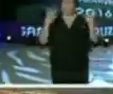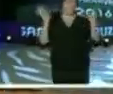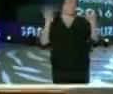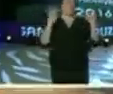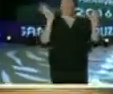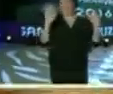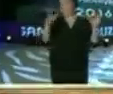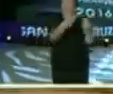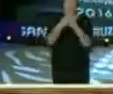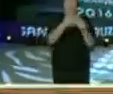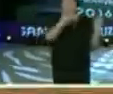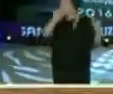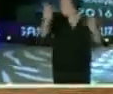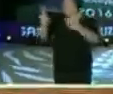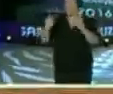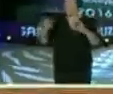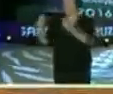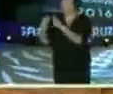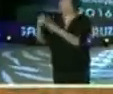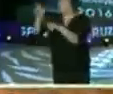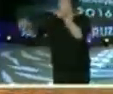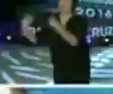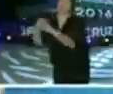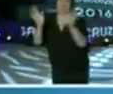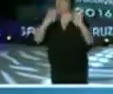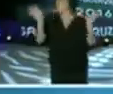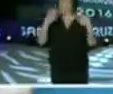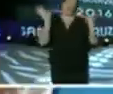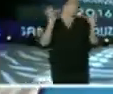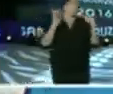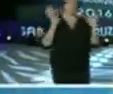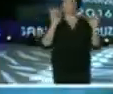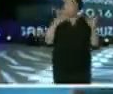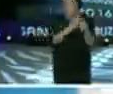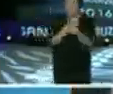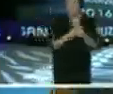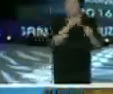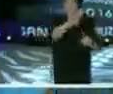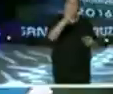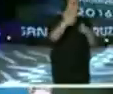No puede no juntarse, no puede no juntarse, no puede no juntarse.